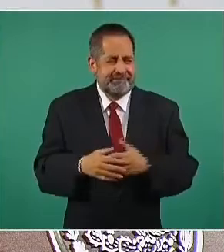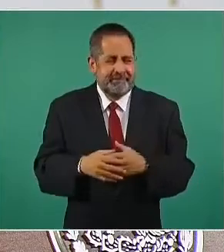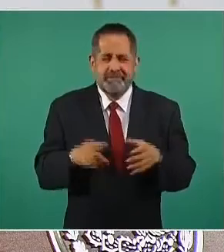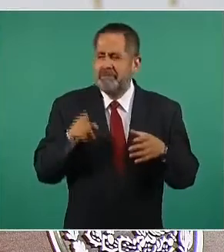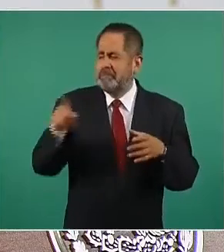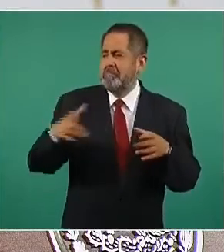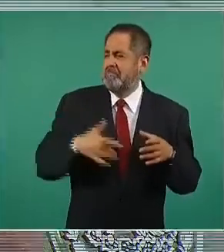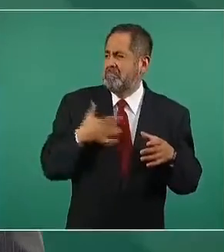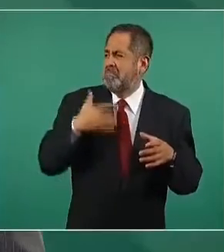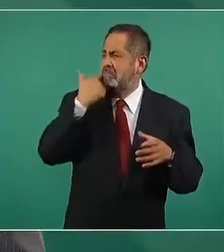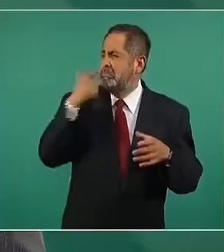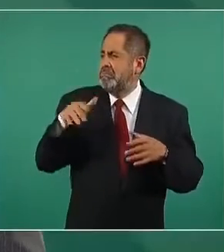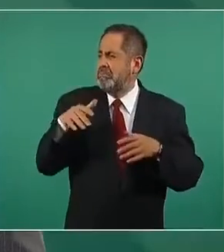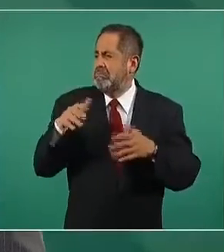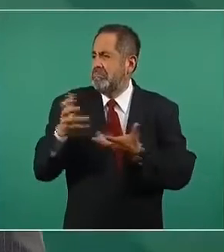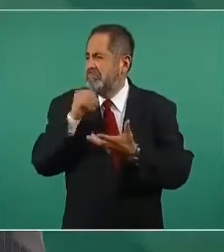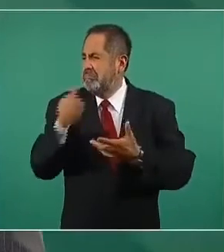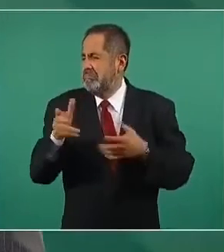indolentes,